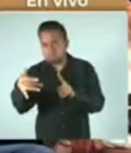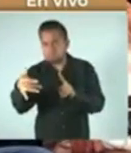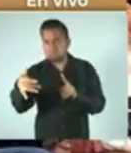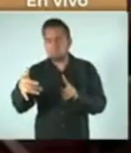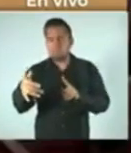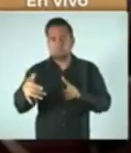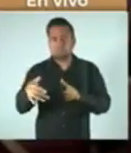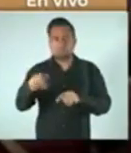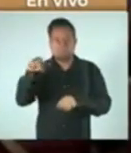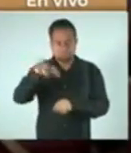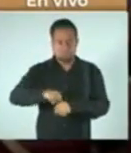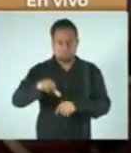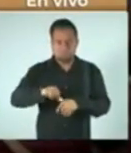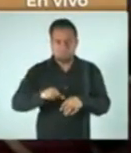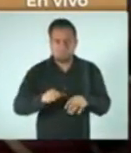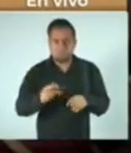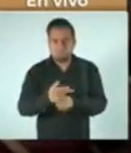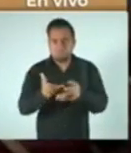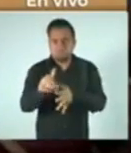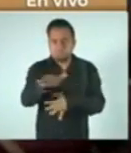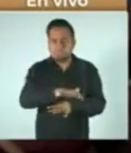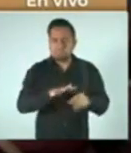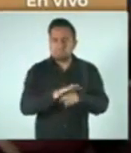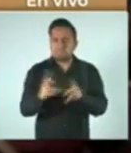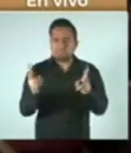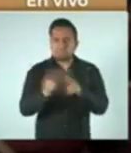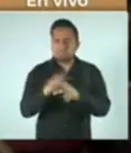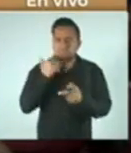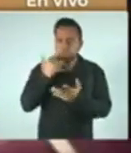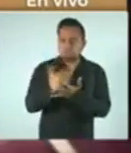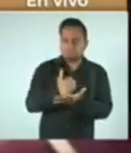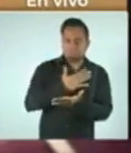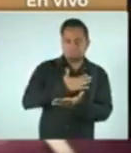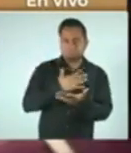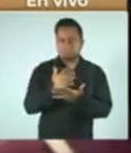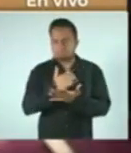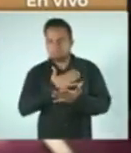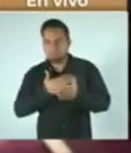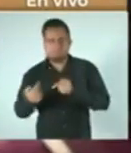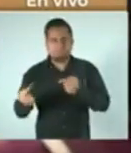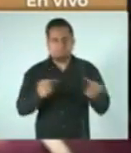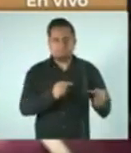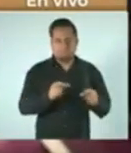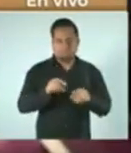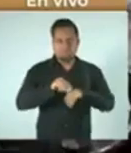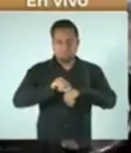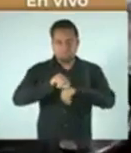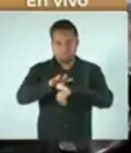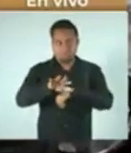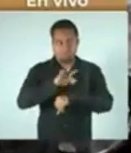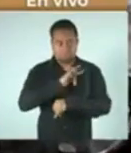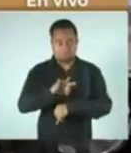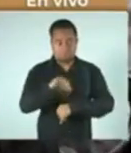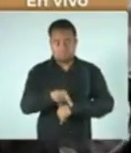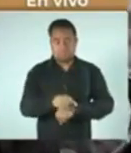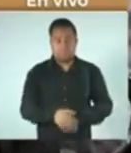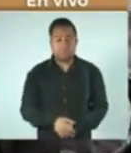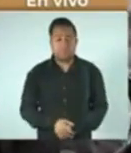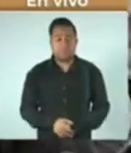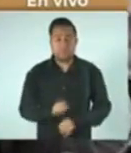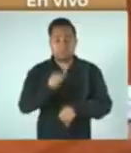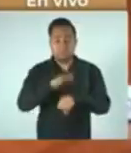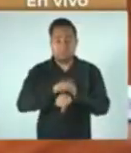Lupita, del territorio que está en disputa, si lo pudieran proyectar. Y además,